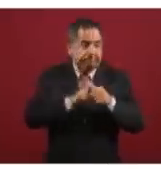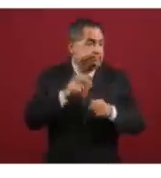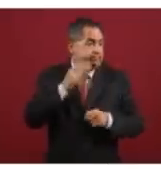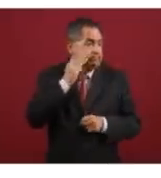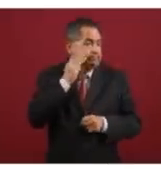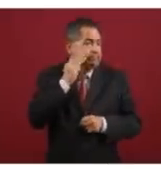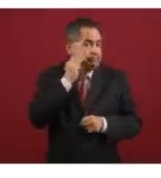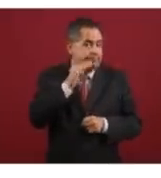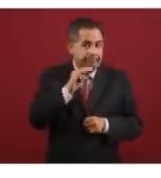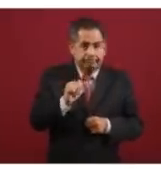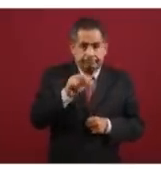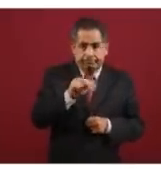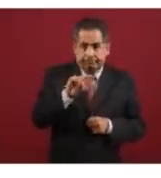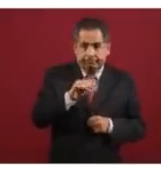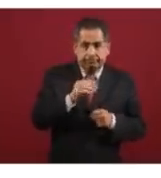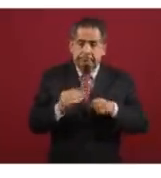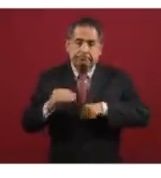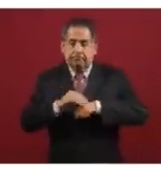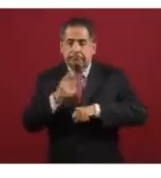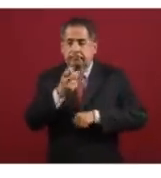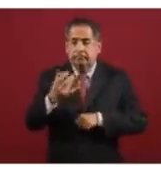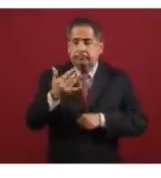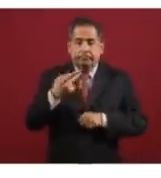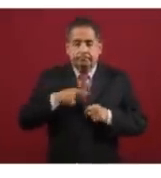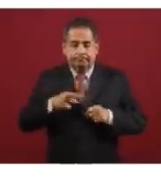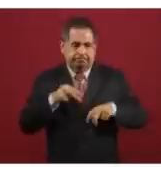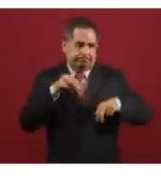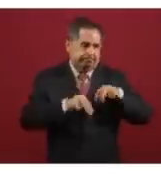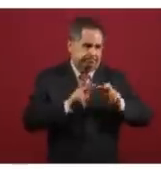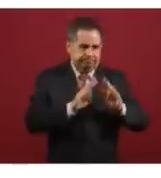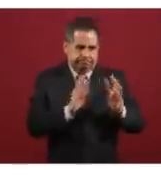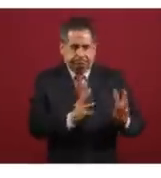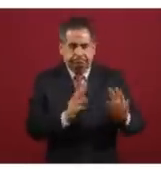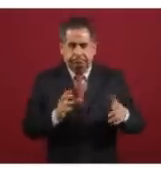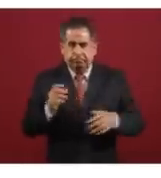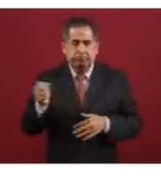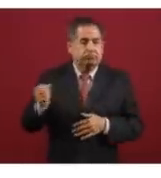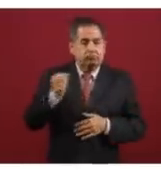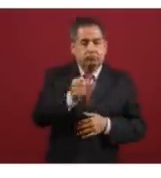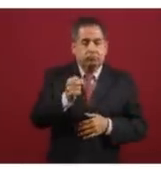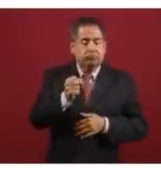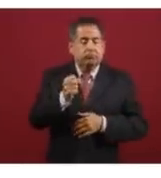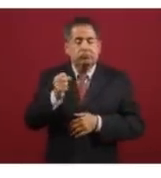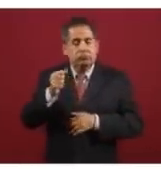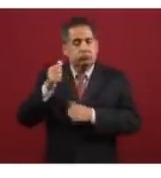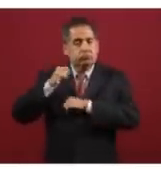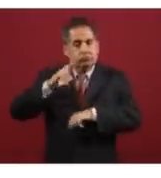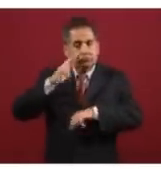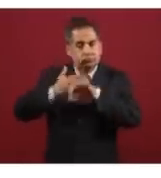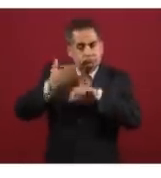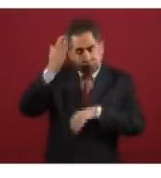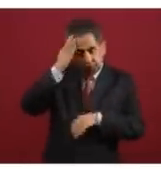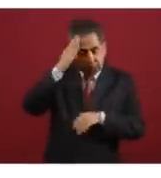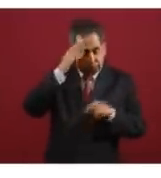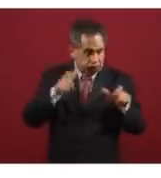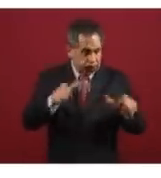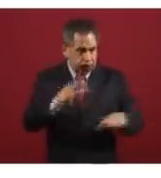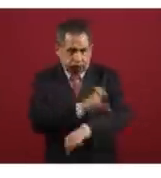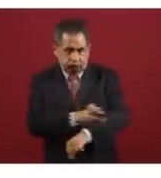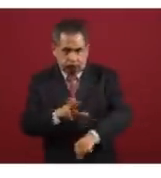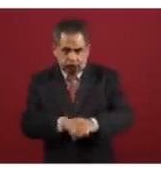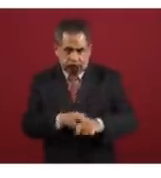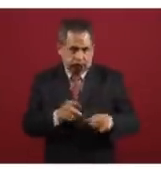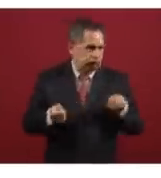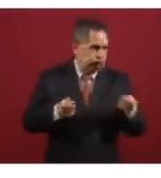Manzanillo, se elevó a 250 elementos, se designó un oficial de protección del puerto que va a coordinar